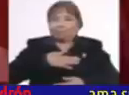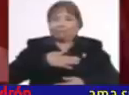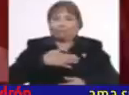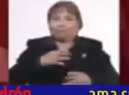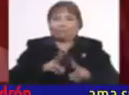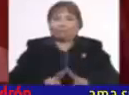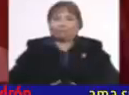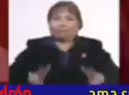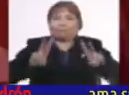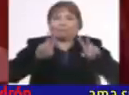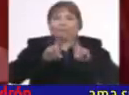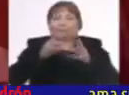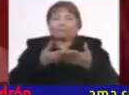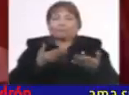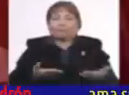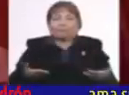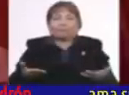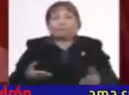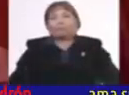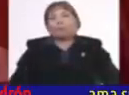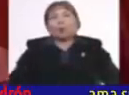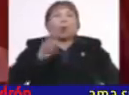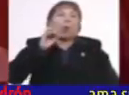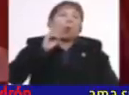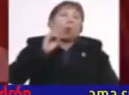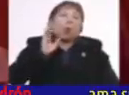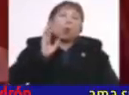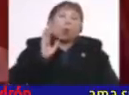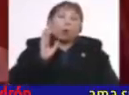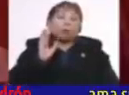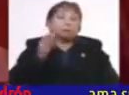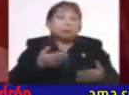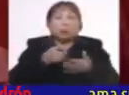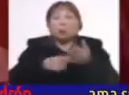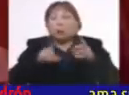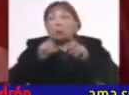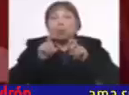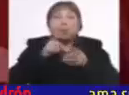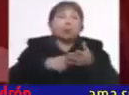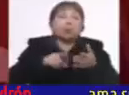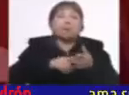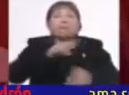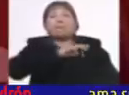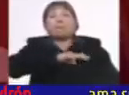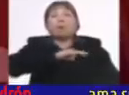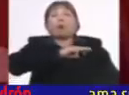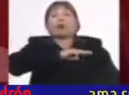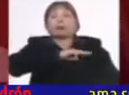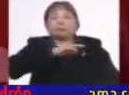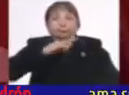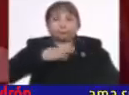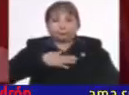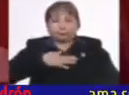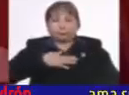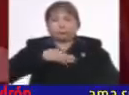valores valoración de situaciones o hacer un cuestionamiento moral de mí